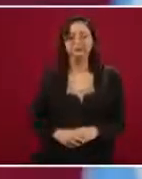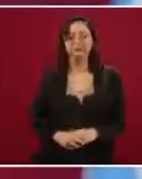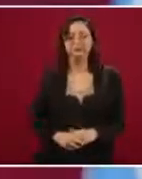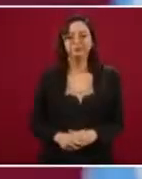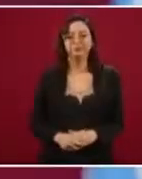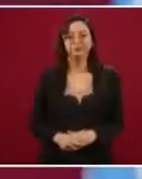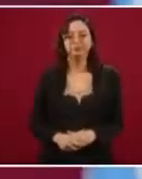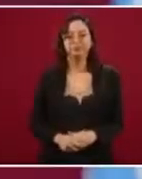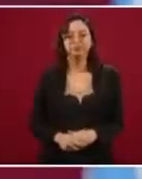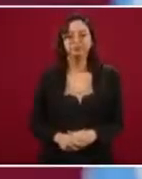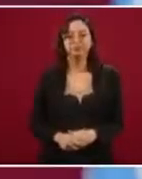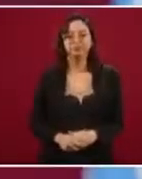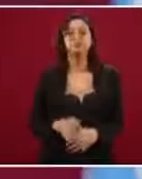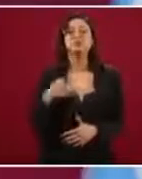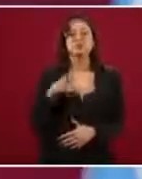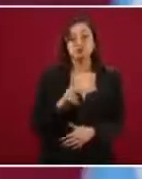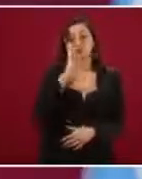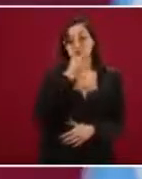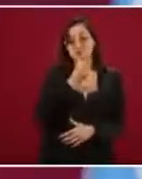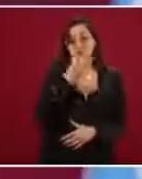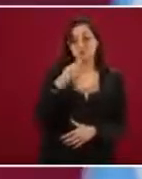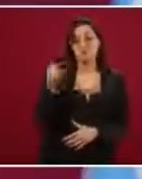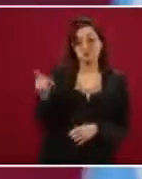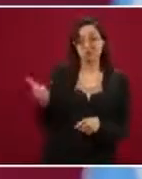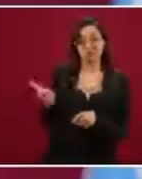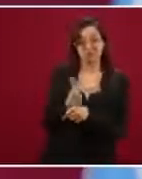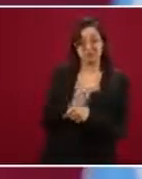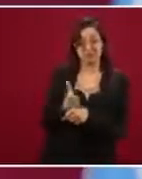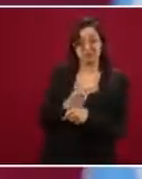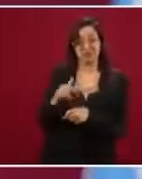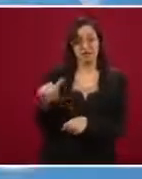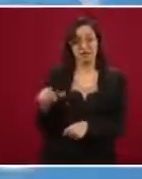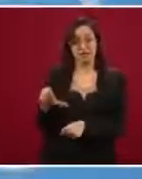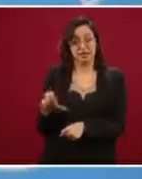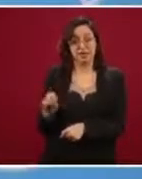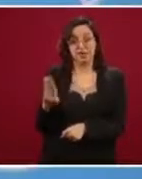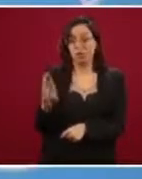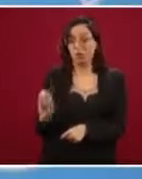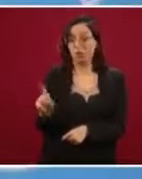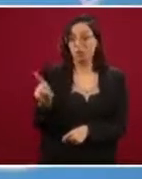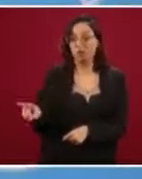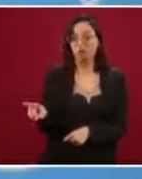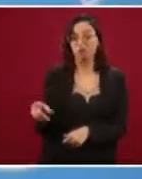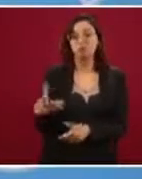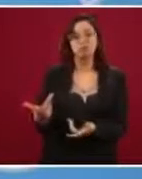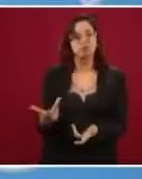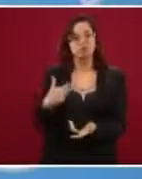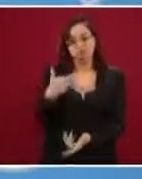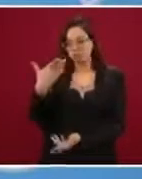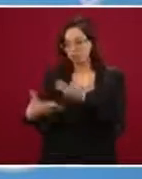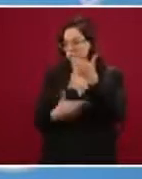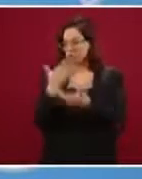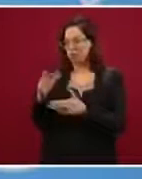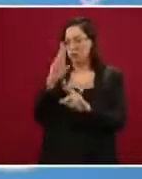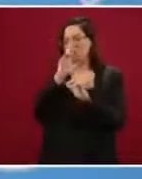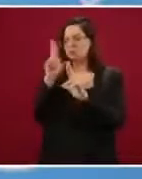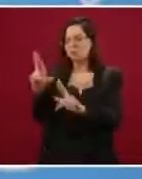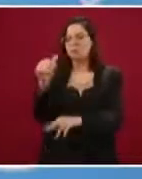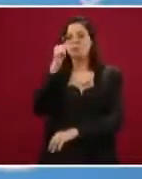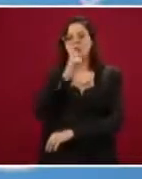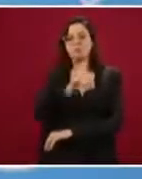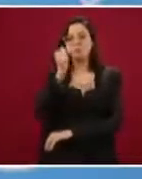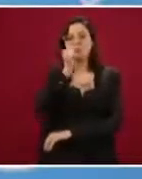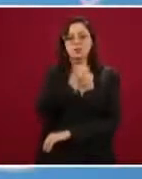pero el licenciado Zabludovsky, que siempre voy a respetar,